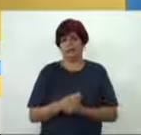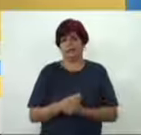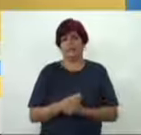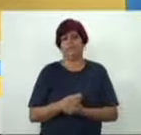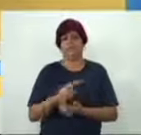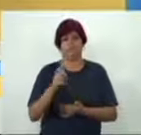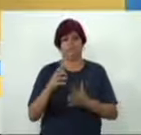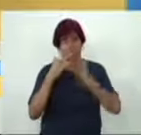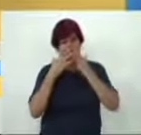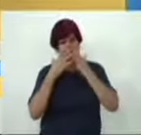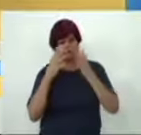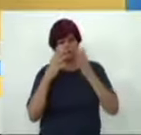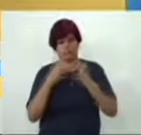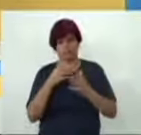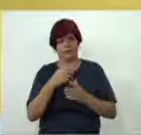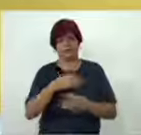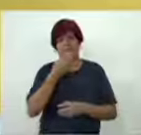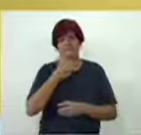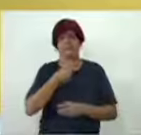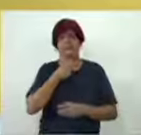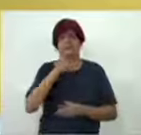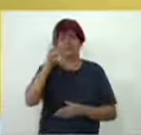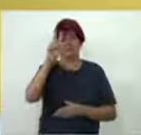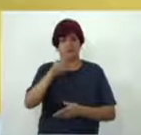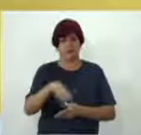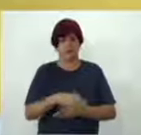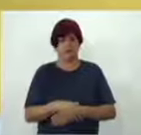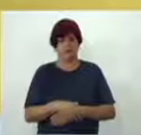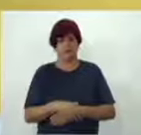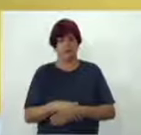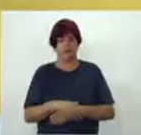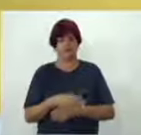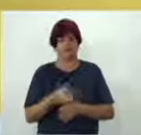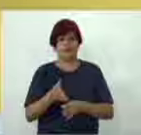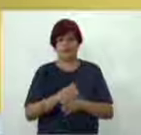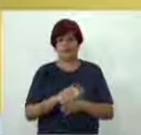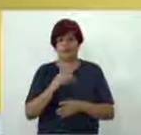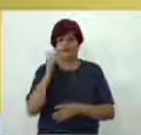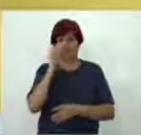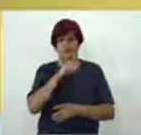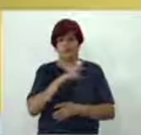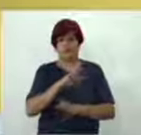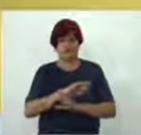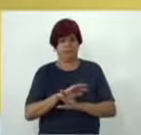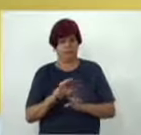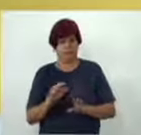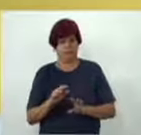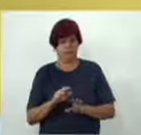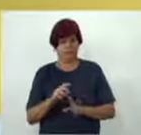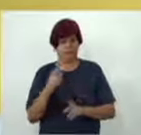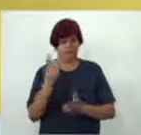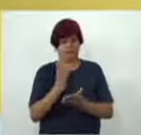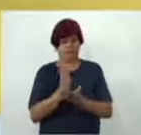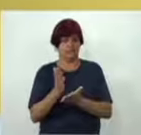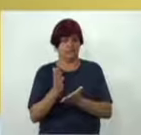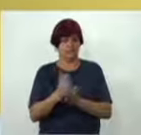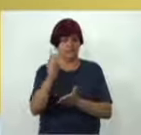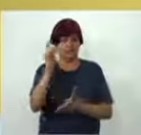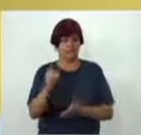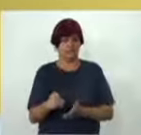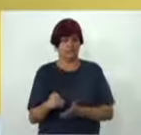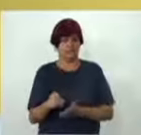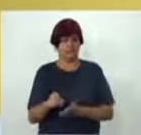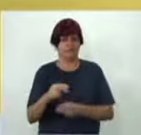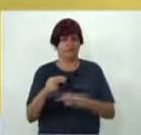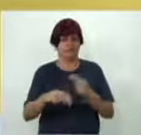nosotros para fundamentar la evaluación. Queríamos, antes de terminar con ustedes, recordarles que en el caso que el estudiante, a partir de que se